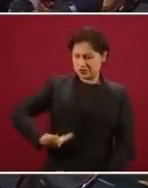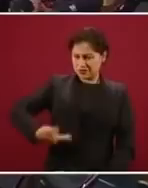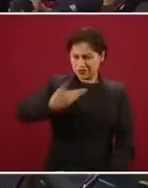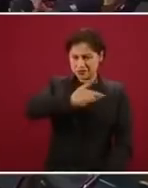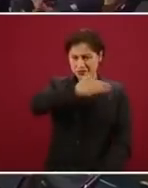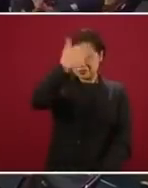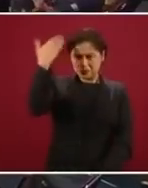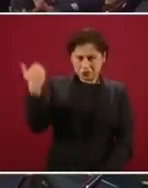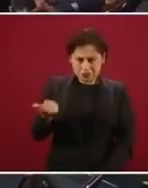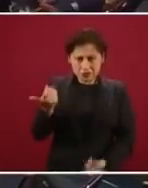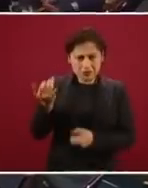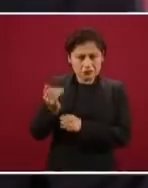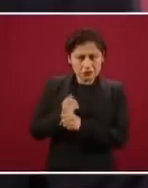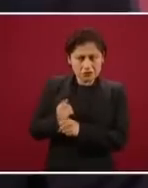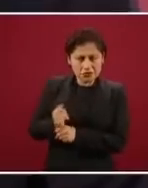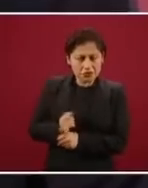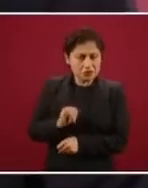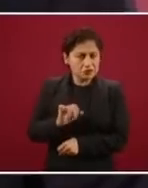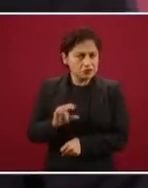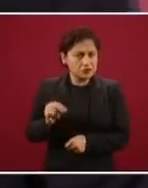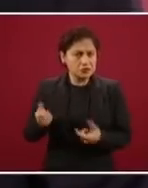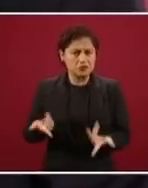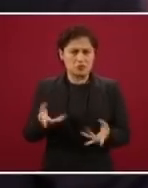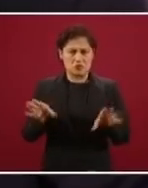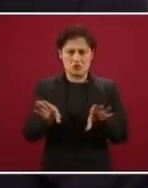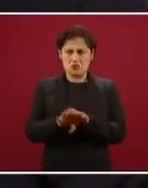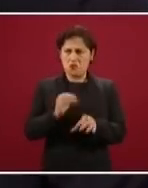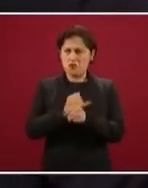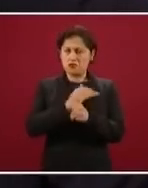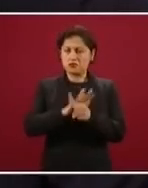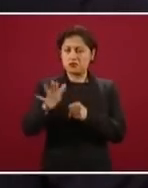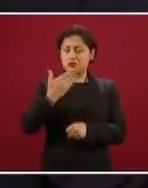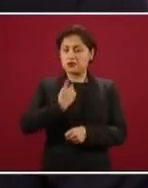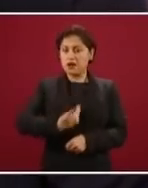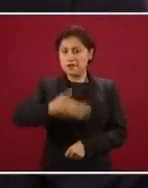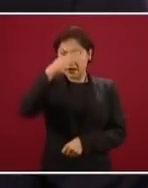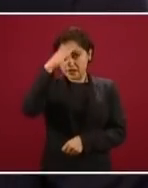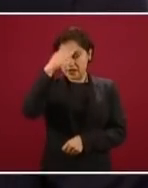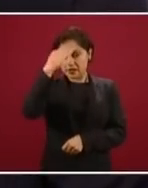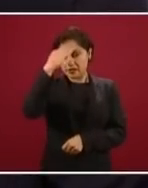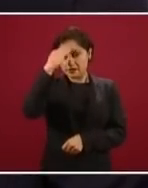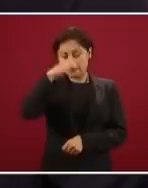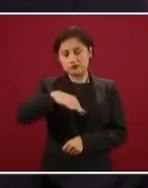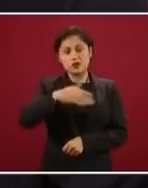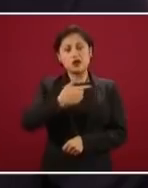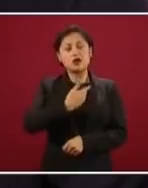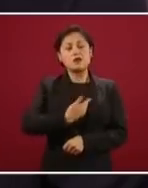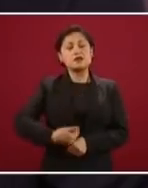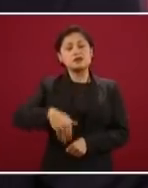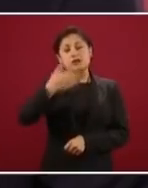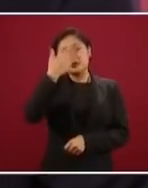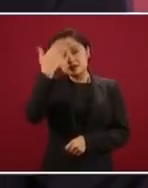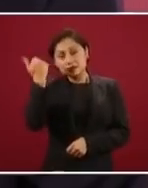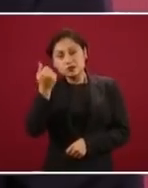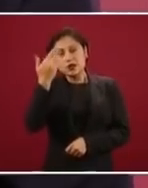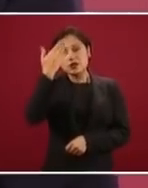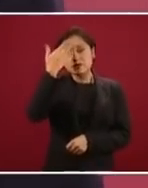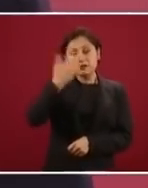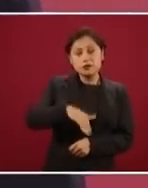investigación en contra de el presidente de la república